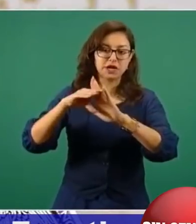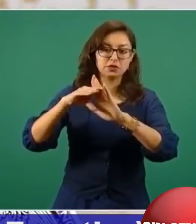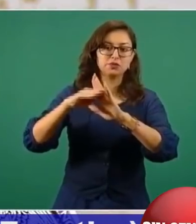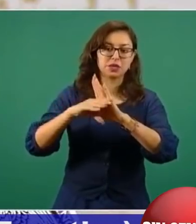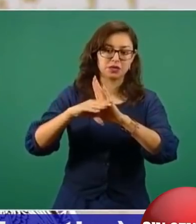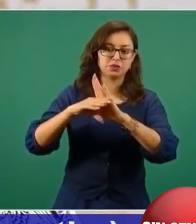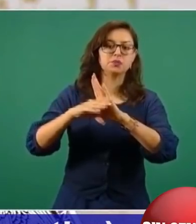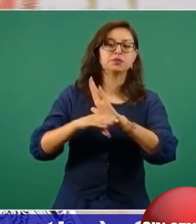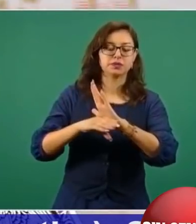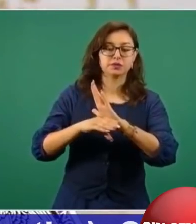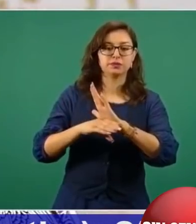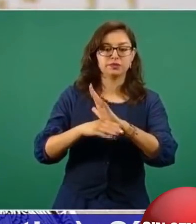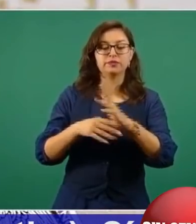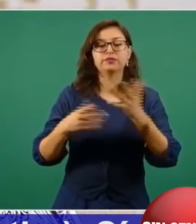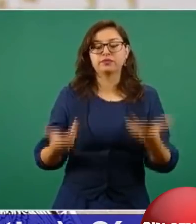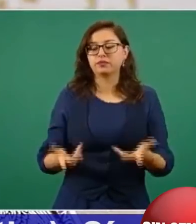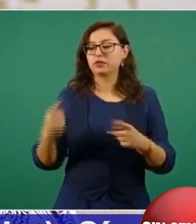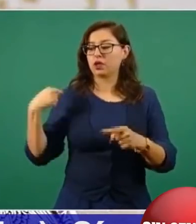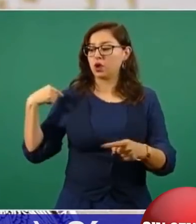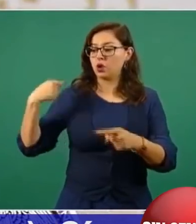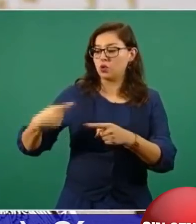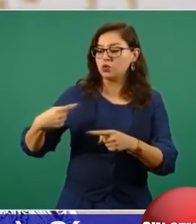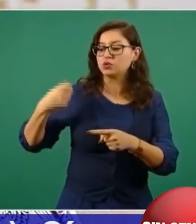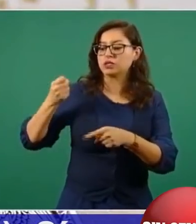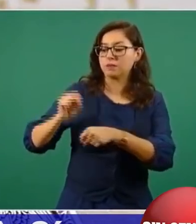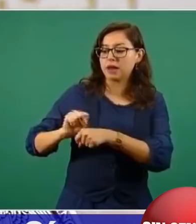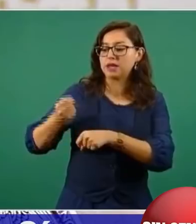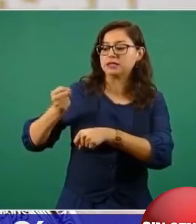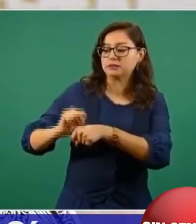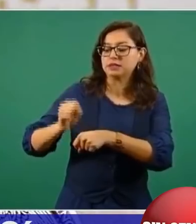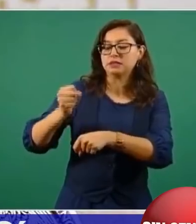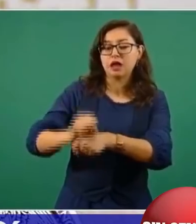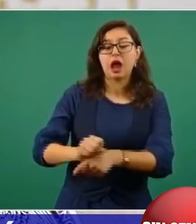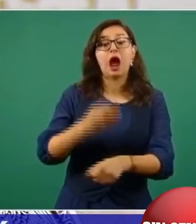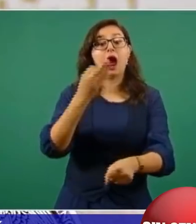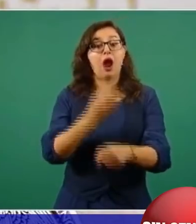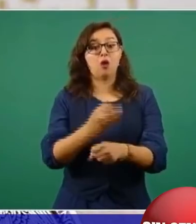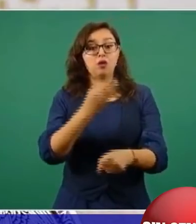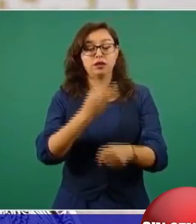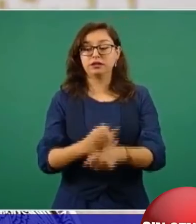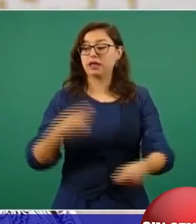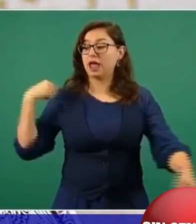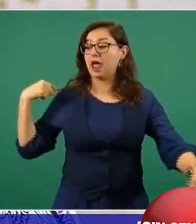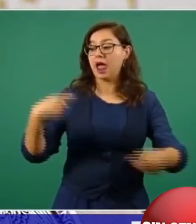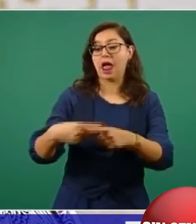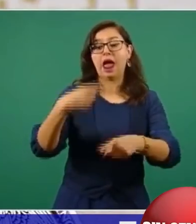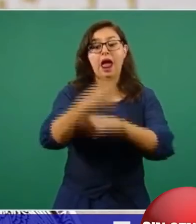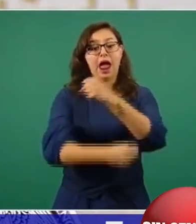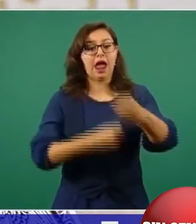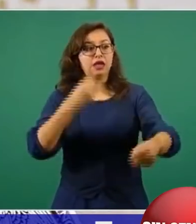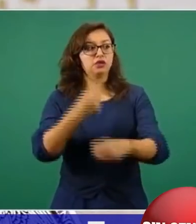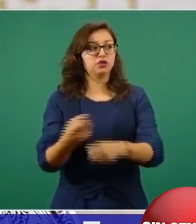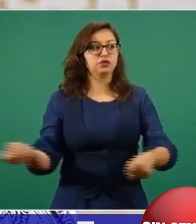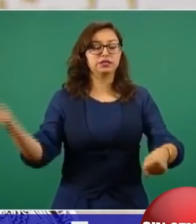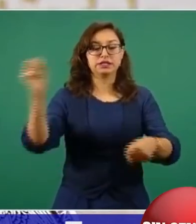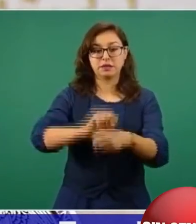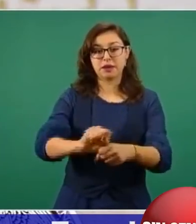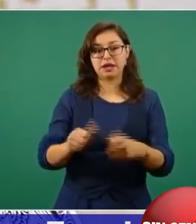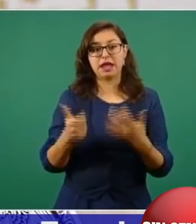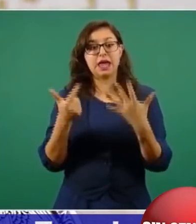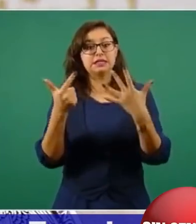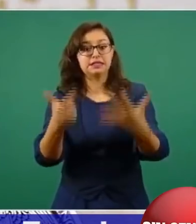menos casos en una semana dada. En este momento vivimos la semana número 7 y la comparación que se hace aquí es de la